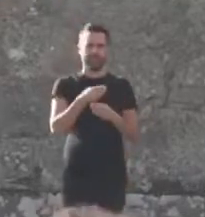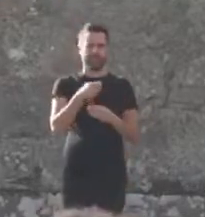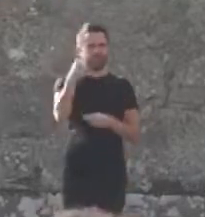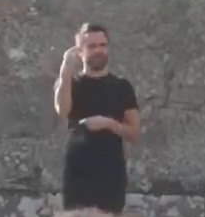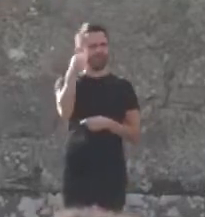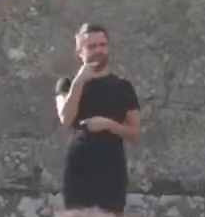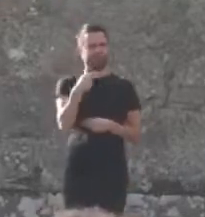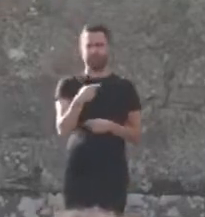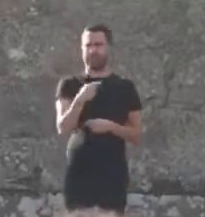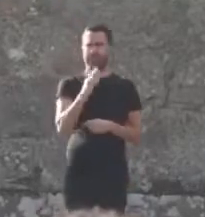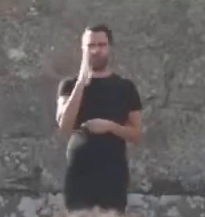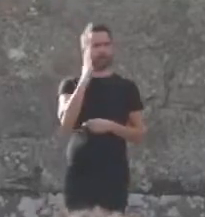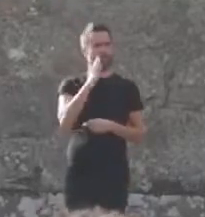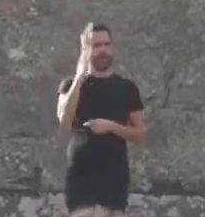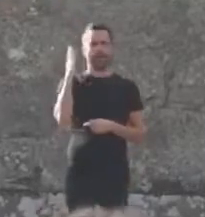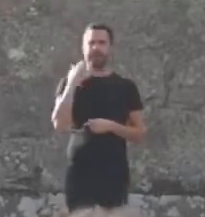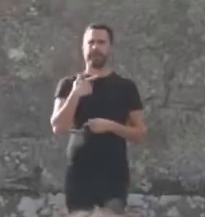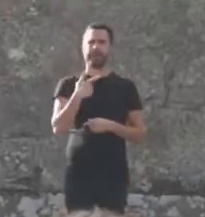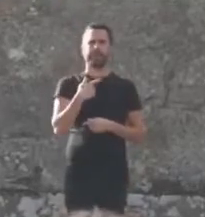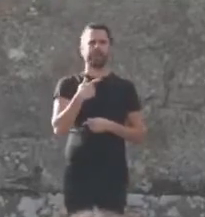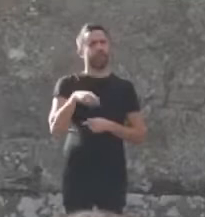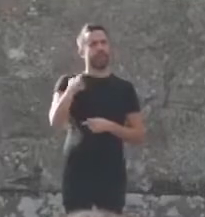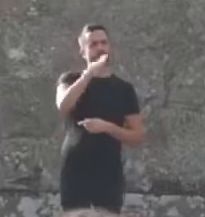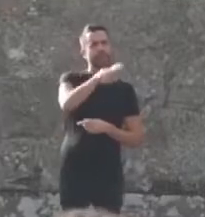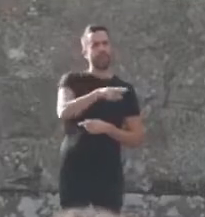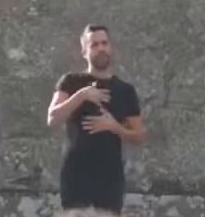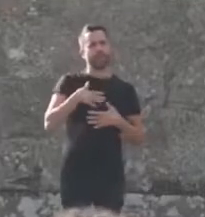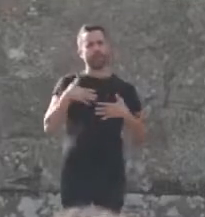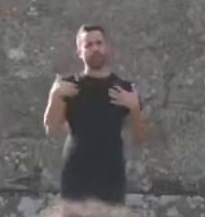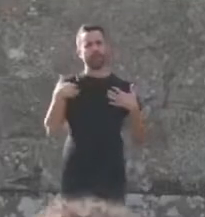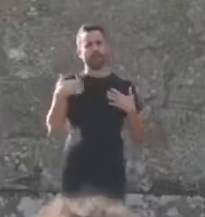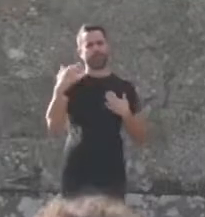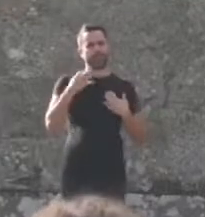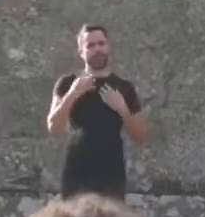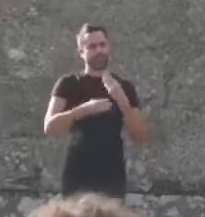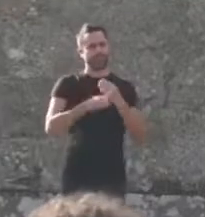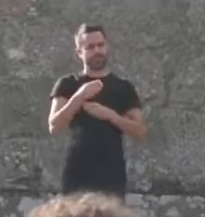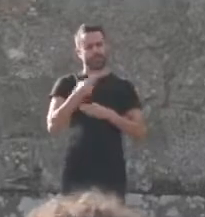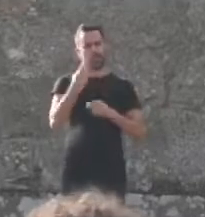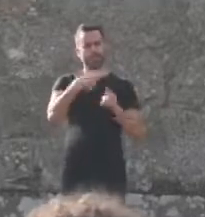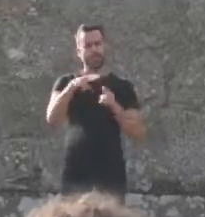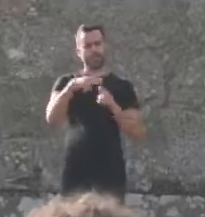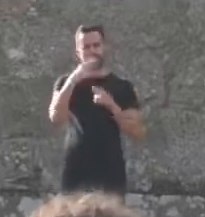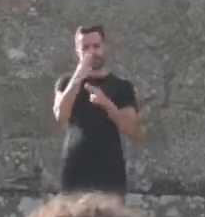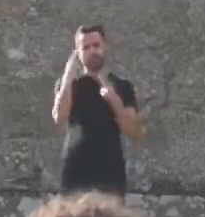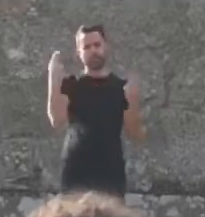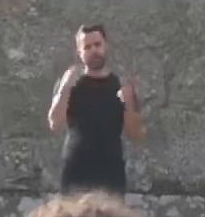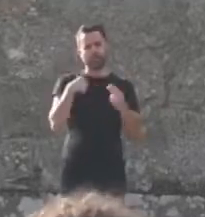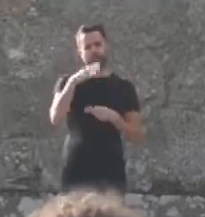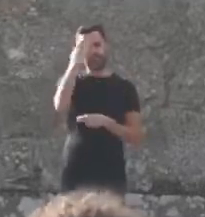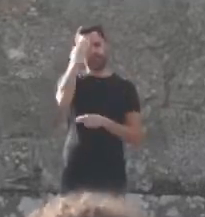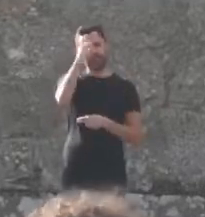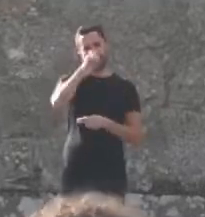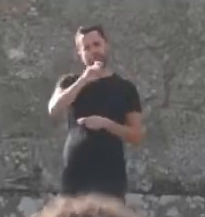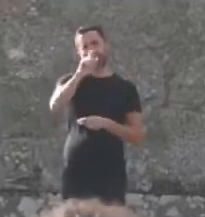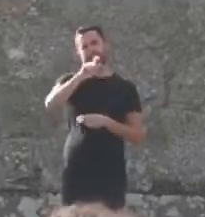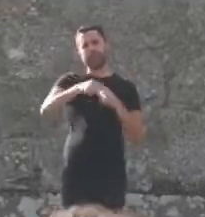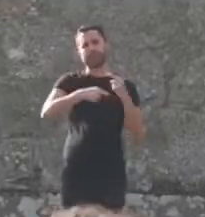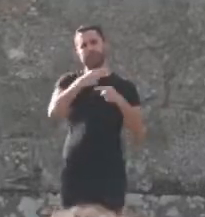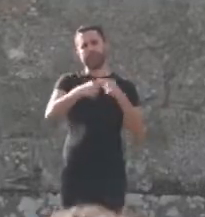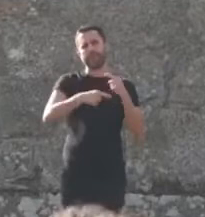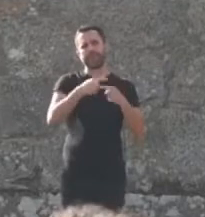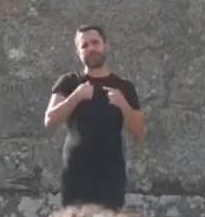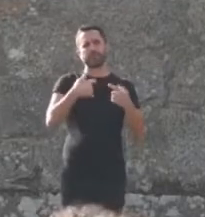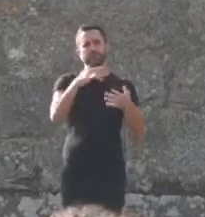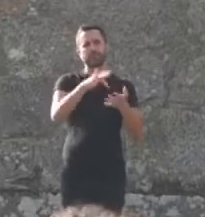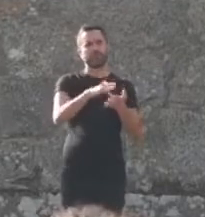terapéutico de coidado, de reparación emocional que ten que facer a política pública da memoria coas familias que sufriron tanto, non?